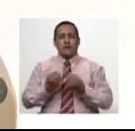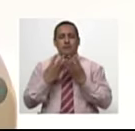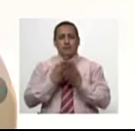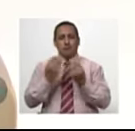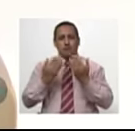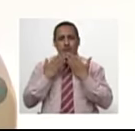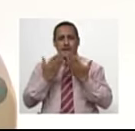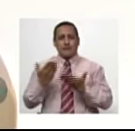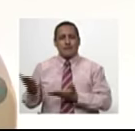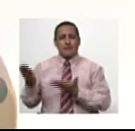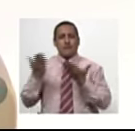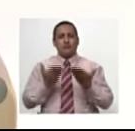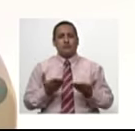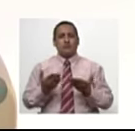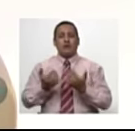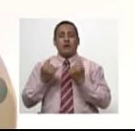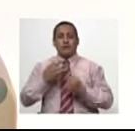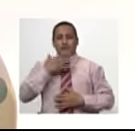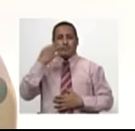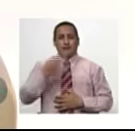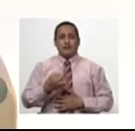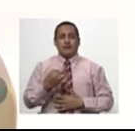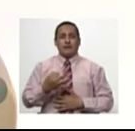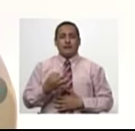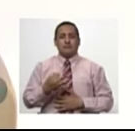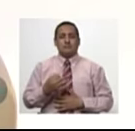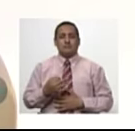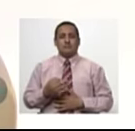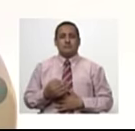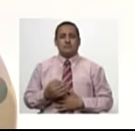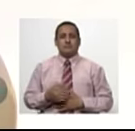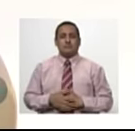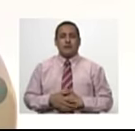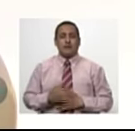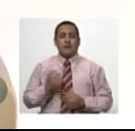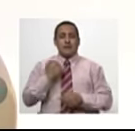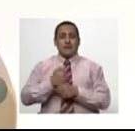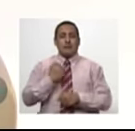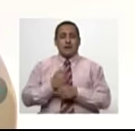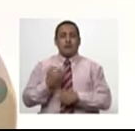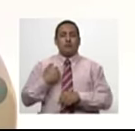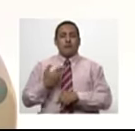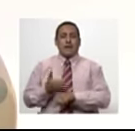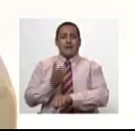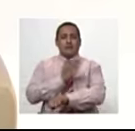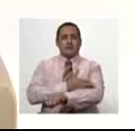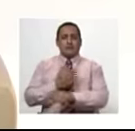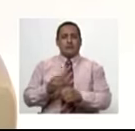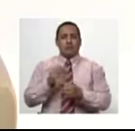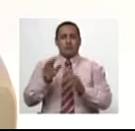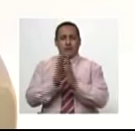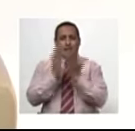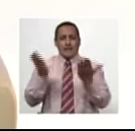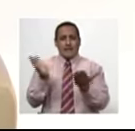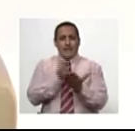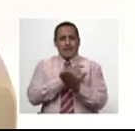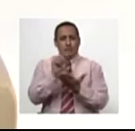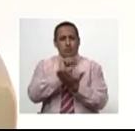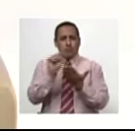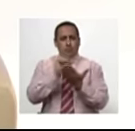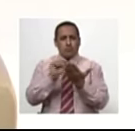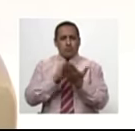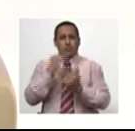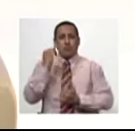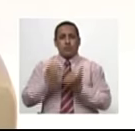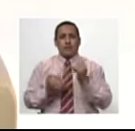Muchas gracias por la invitación. Efectivamente, he trabajado un artículo para